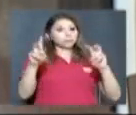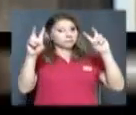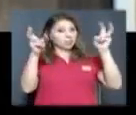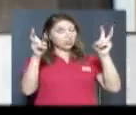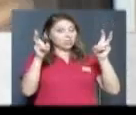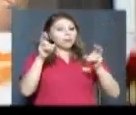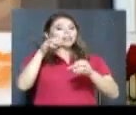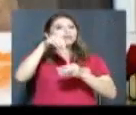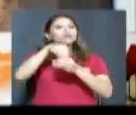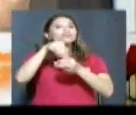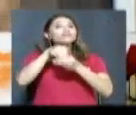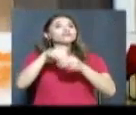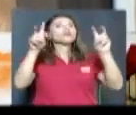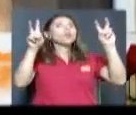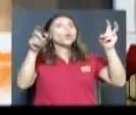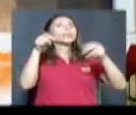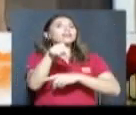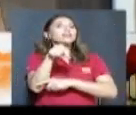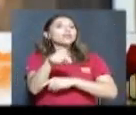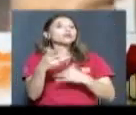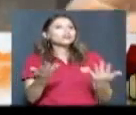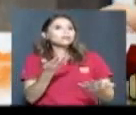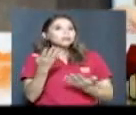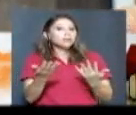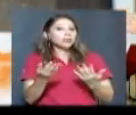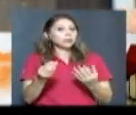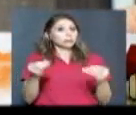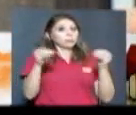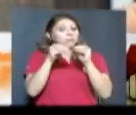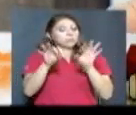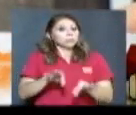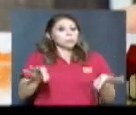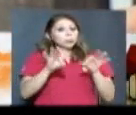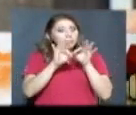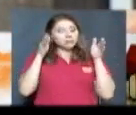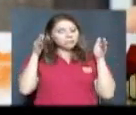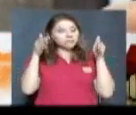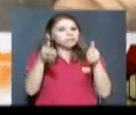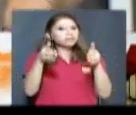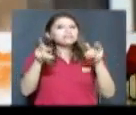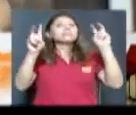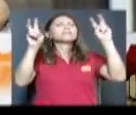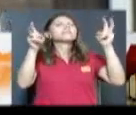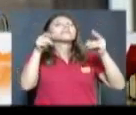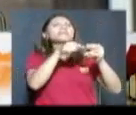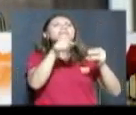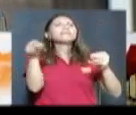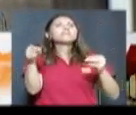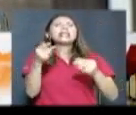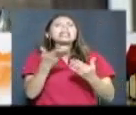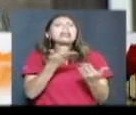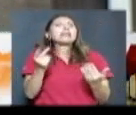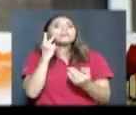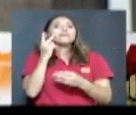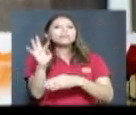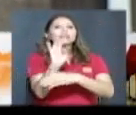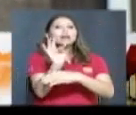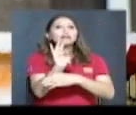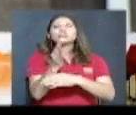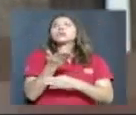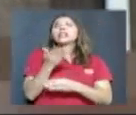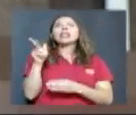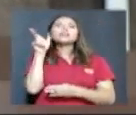la esencia de eso que estamos discutiendo, ¿no? Al fin y al cabo, de lo que se trata es qué es lo que vemos en la televisión y qué escuchamos en la radio.